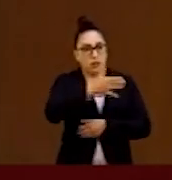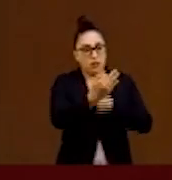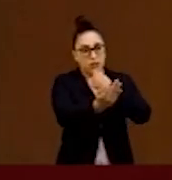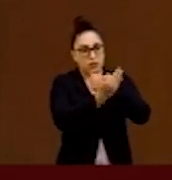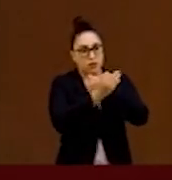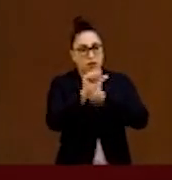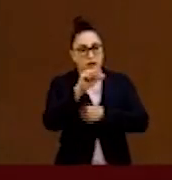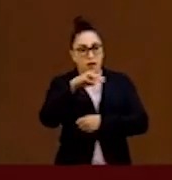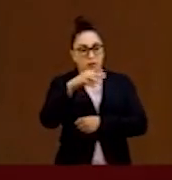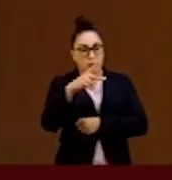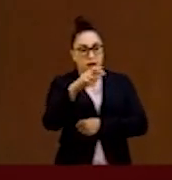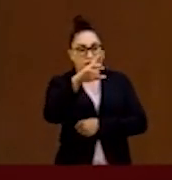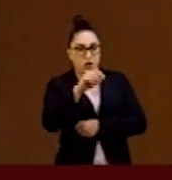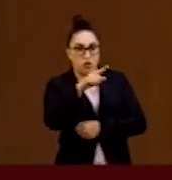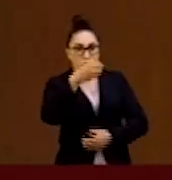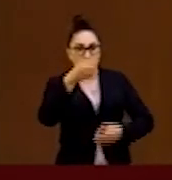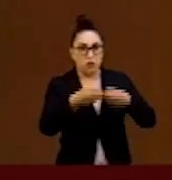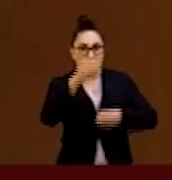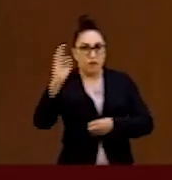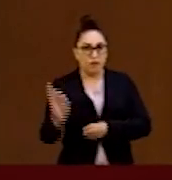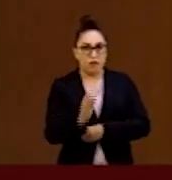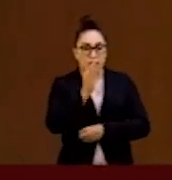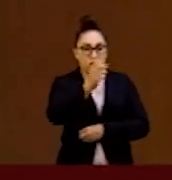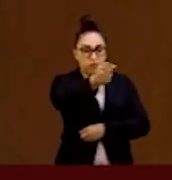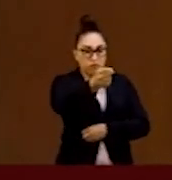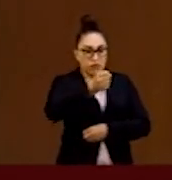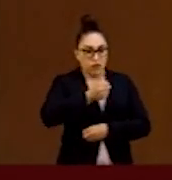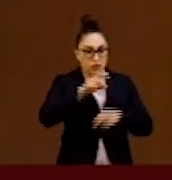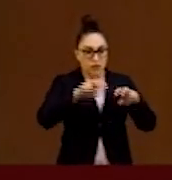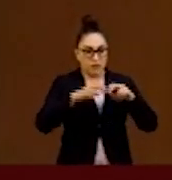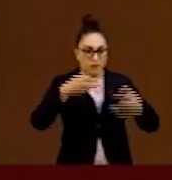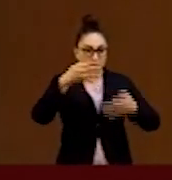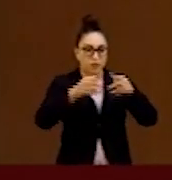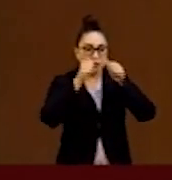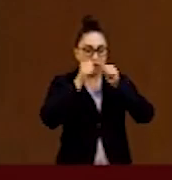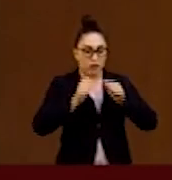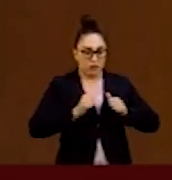de la justicia federal, tenga un tribunal que lo escuche y